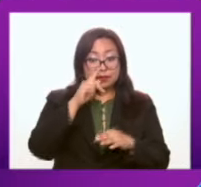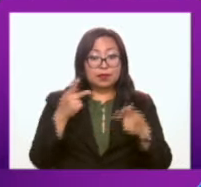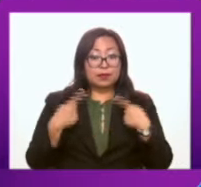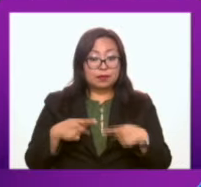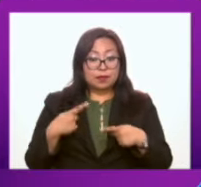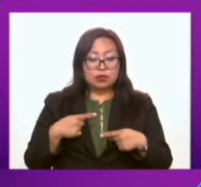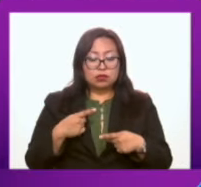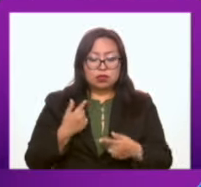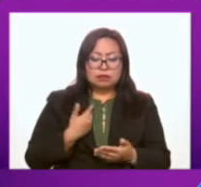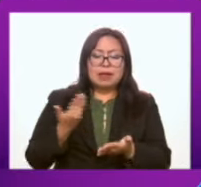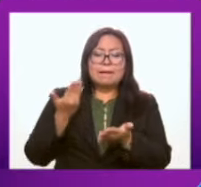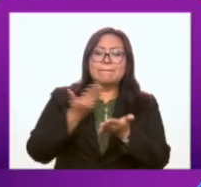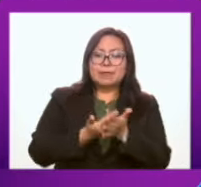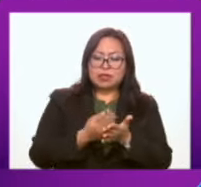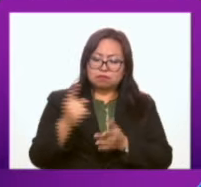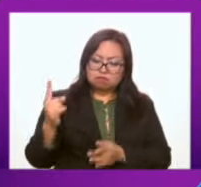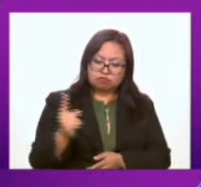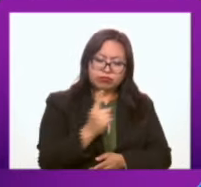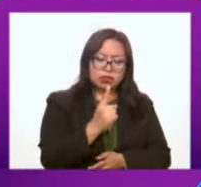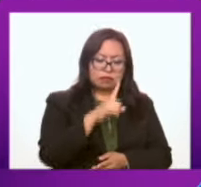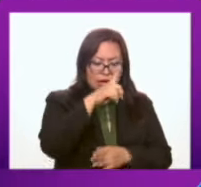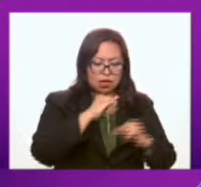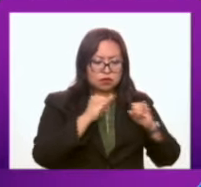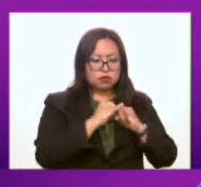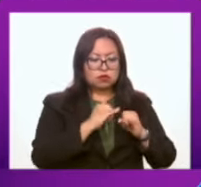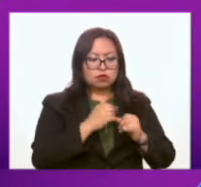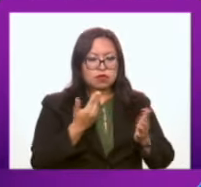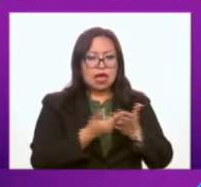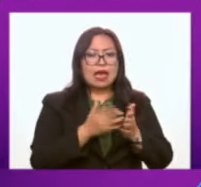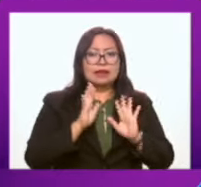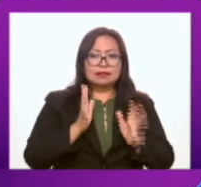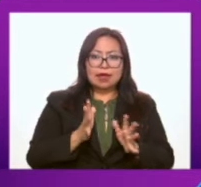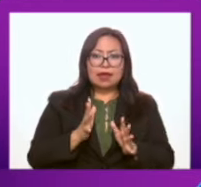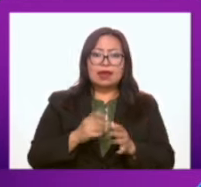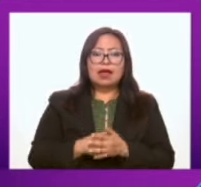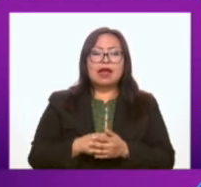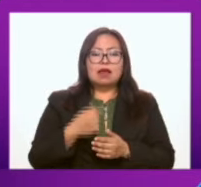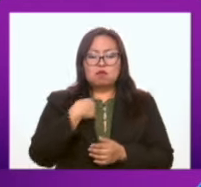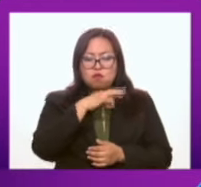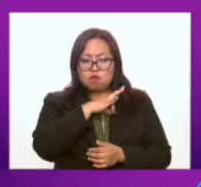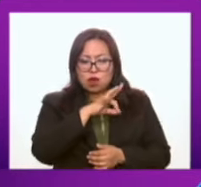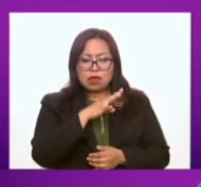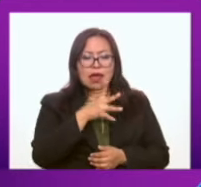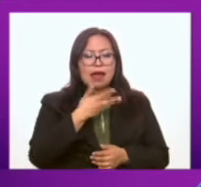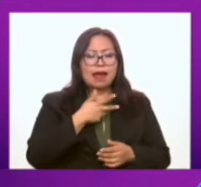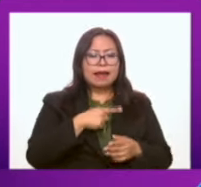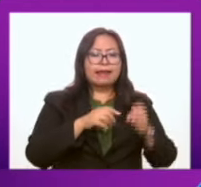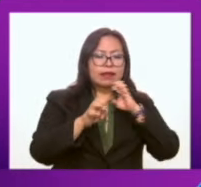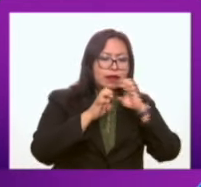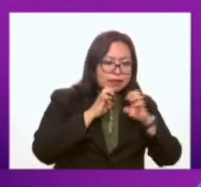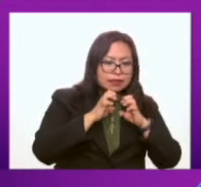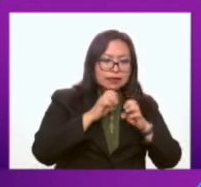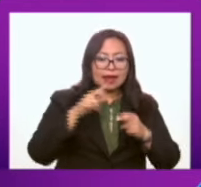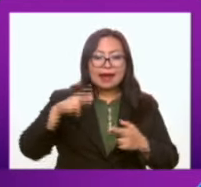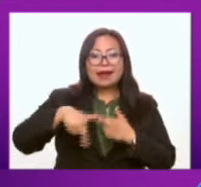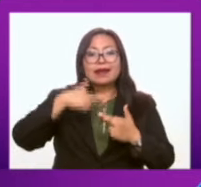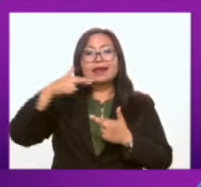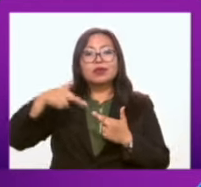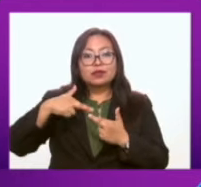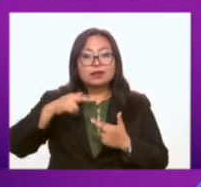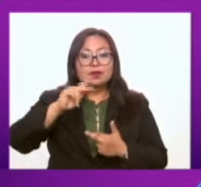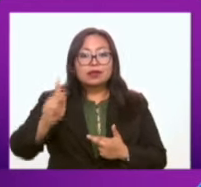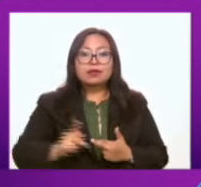persona pidió lo siguiente. Con relación a la celebración de una consulta libre a la Asamblea Regional del